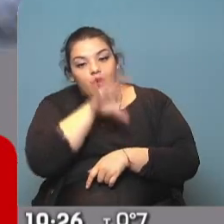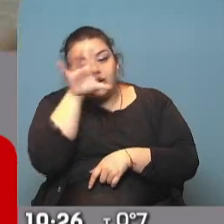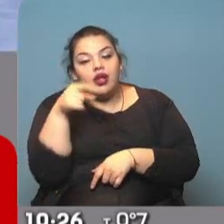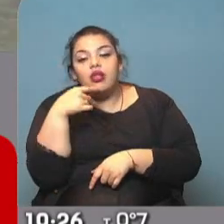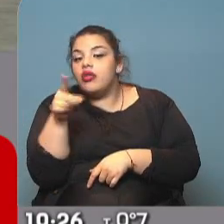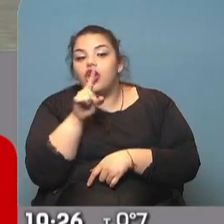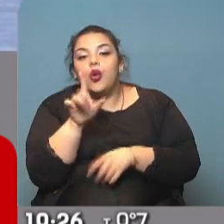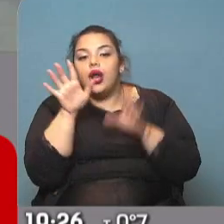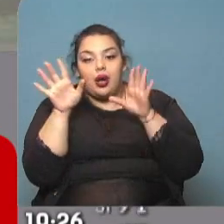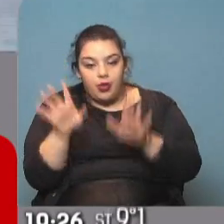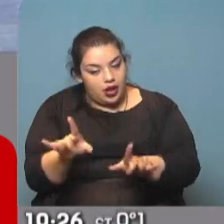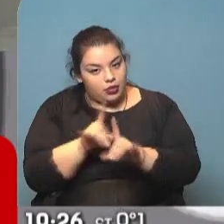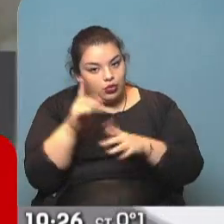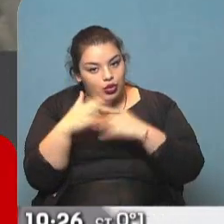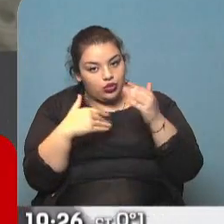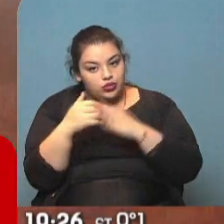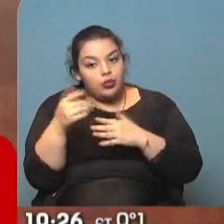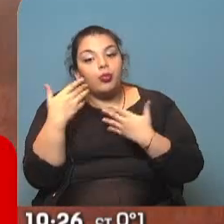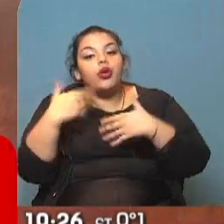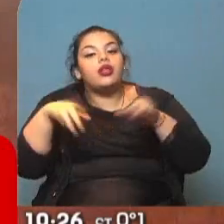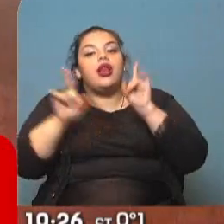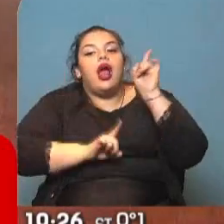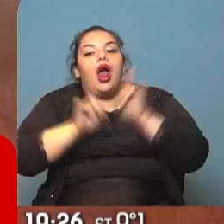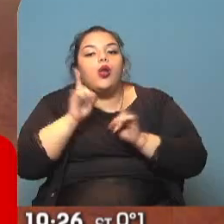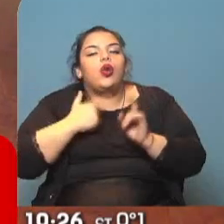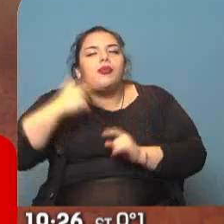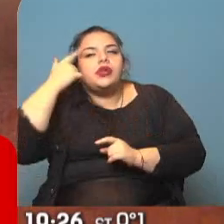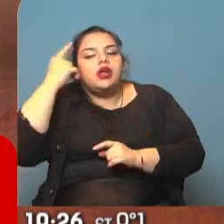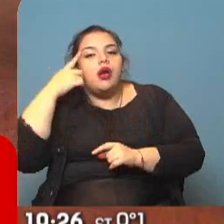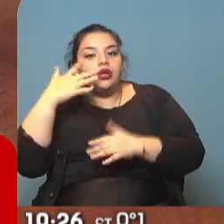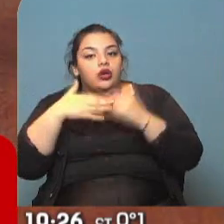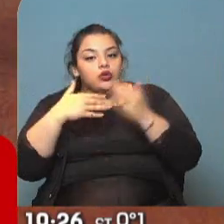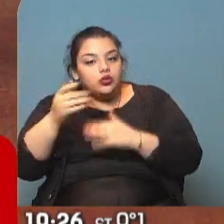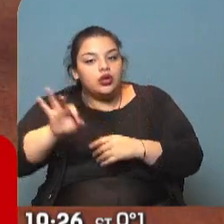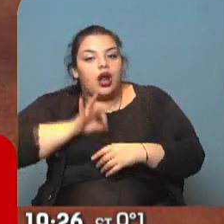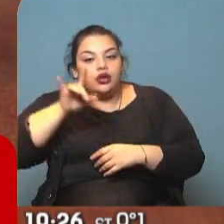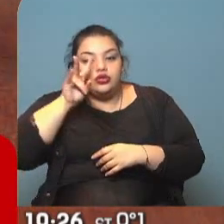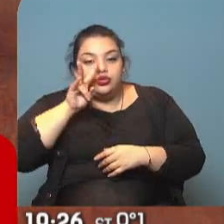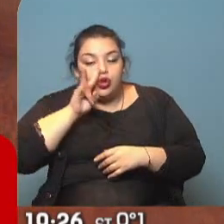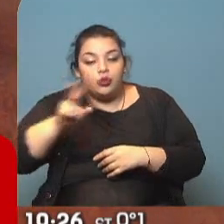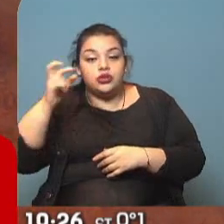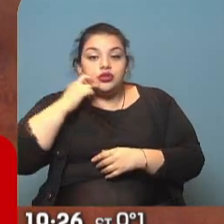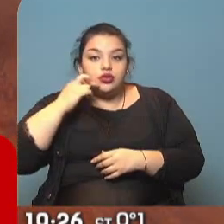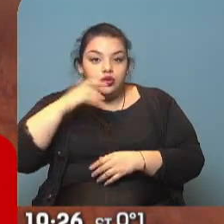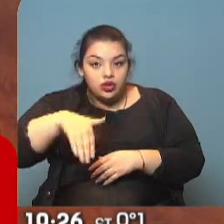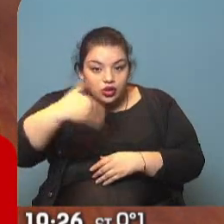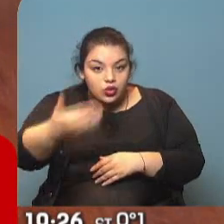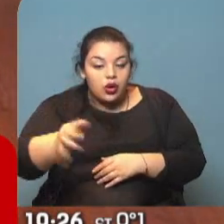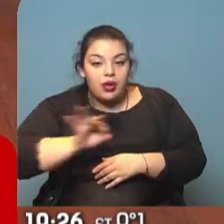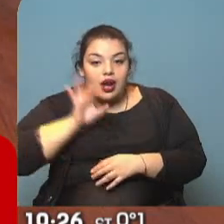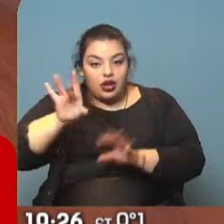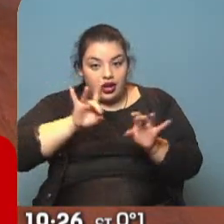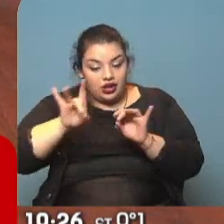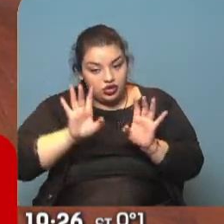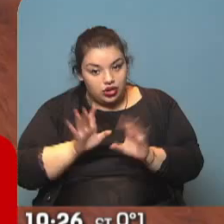obra pública de las que están en marcha. Tal vez no comiencen algunas de las que estaban previstas para el 2019, el año electoral. Todo lo que es transferencias a provincias,